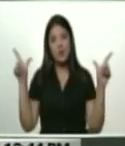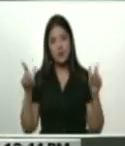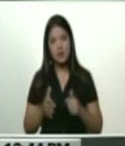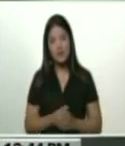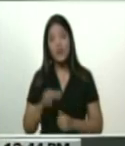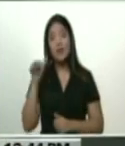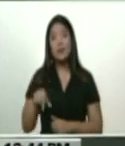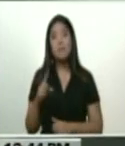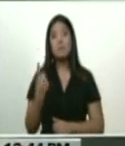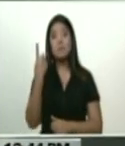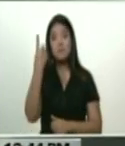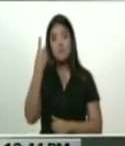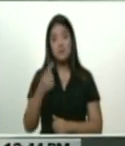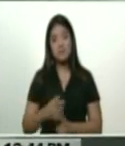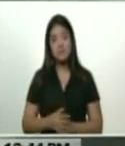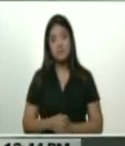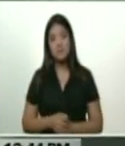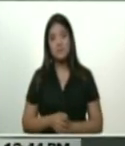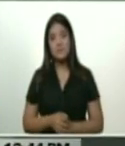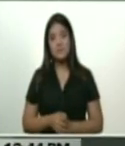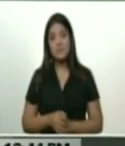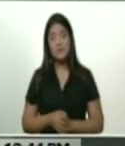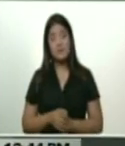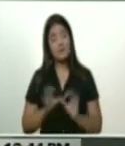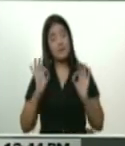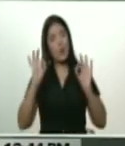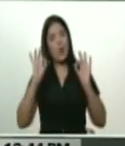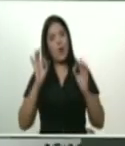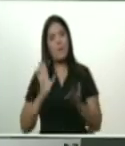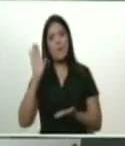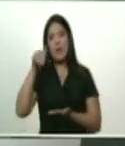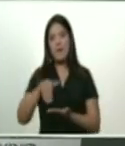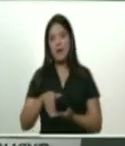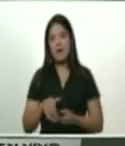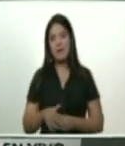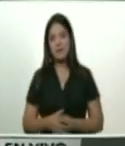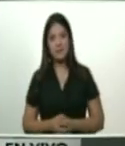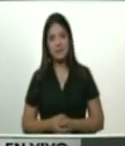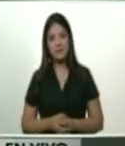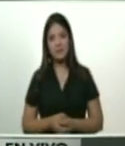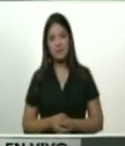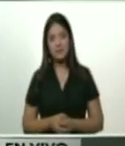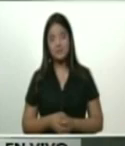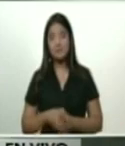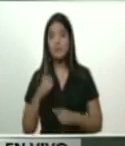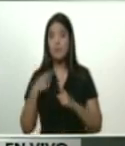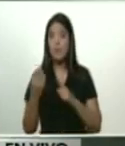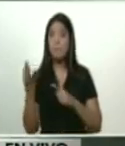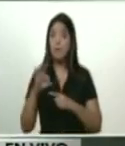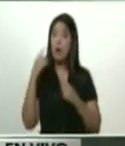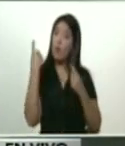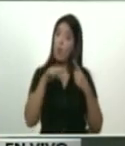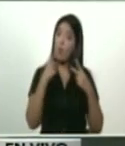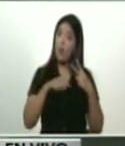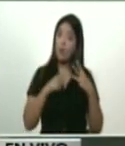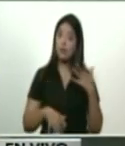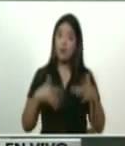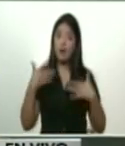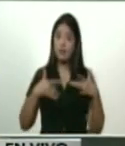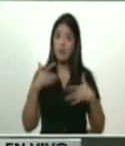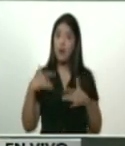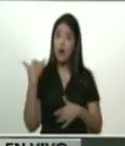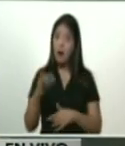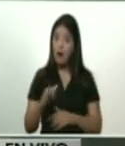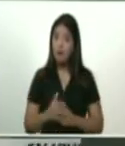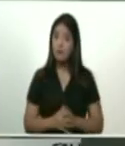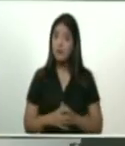esta primera edición también es una edición de lujo para Maracay, que además se suma a otros eventos que están en marcha,